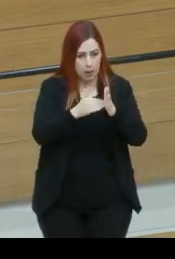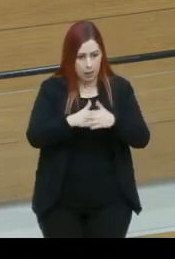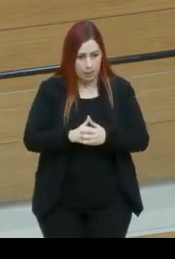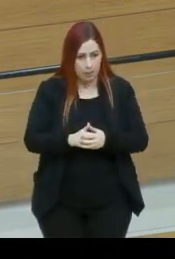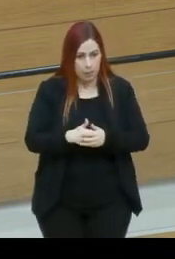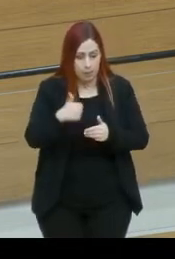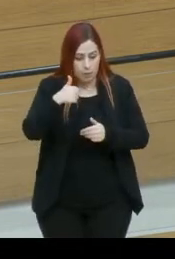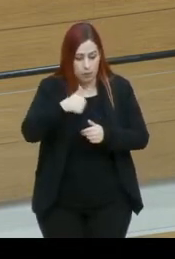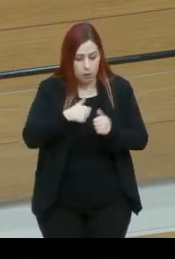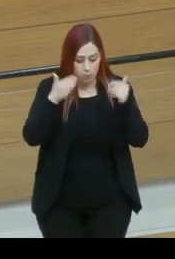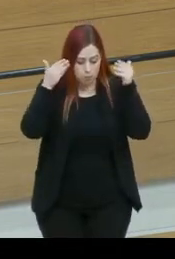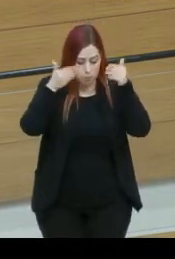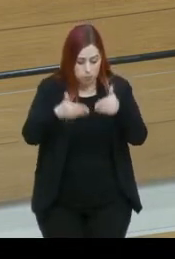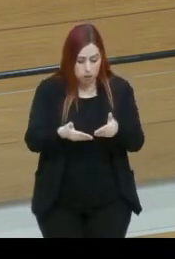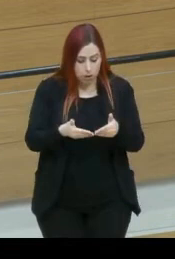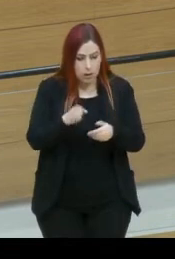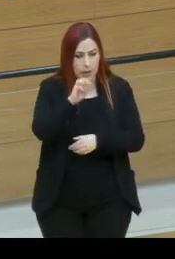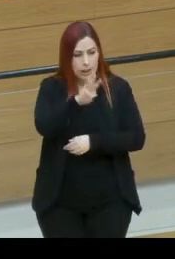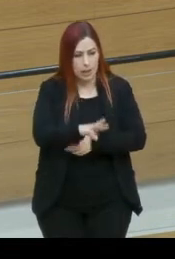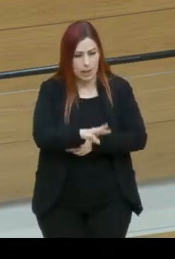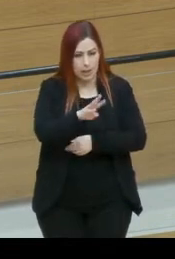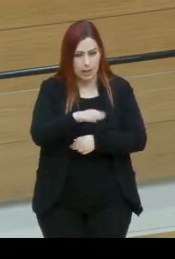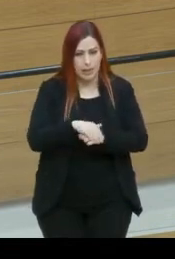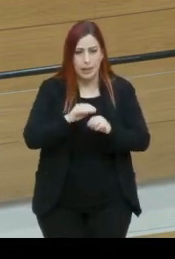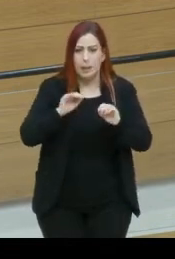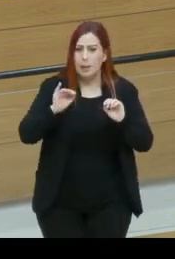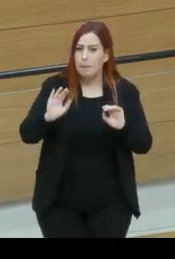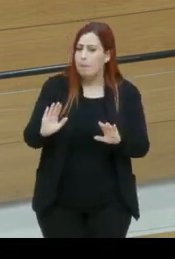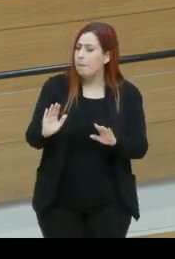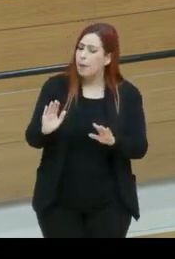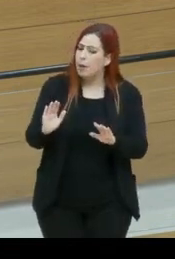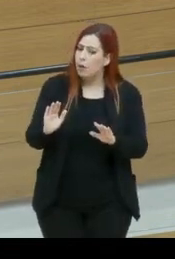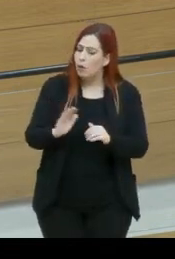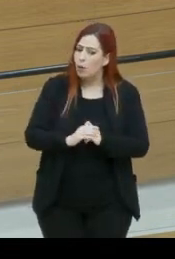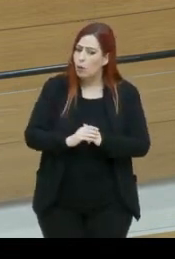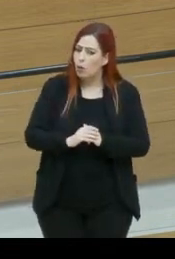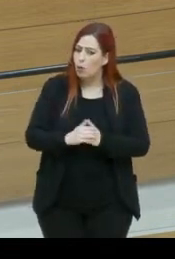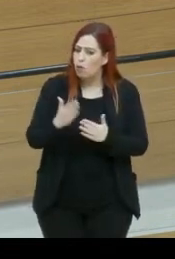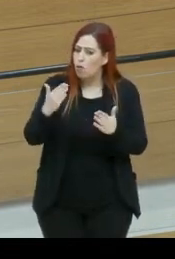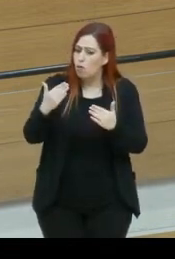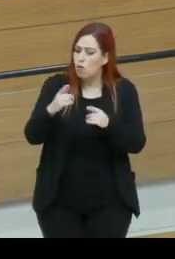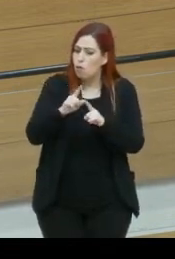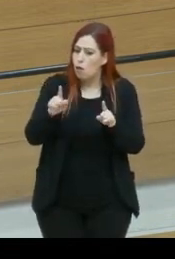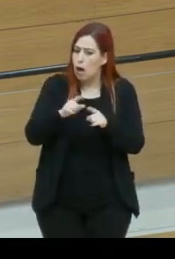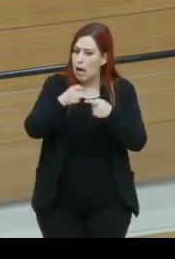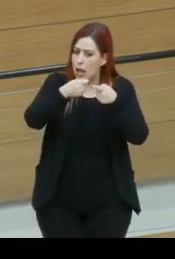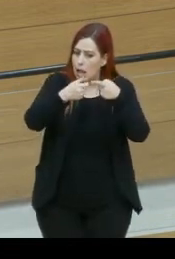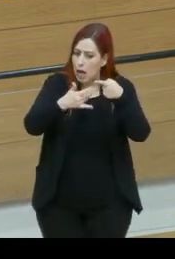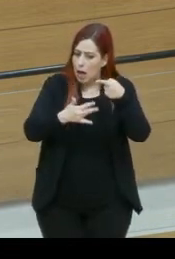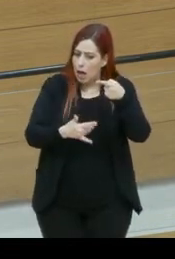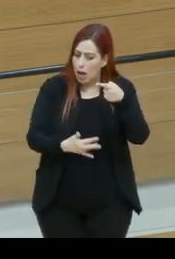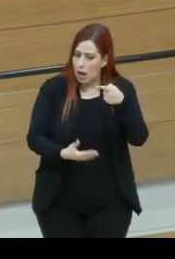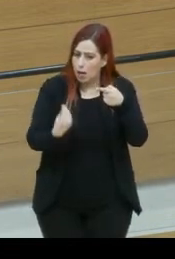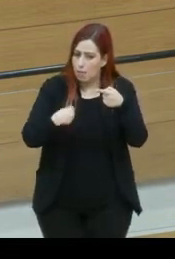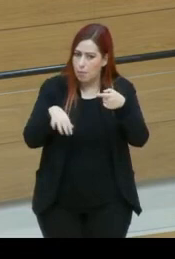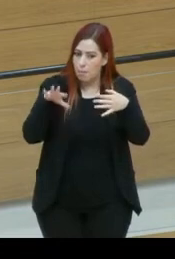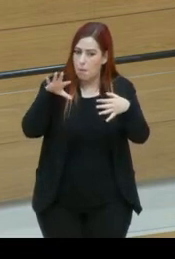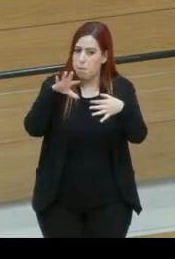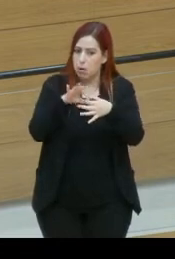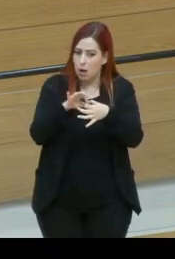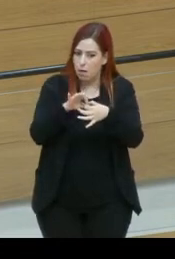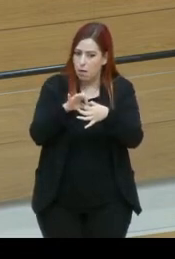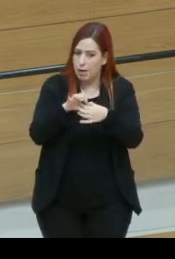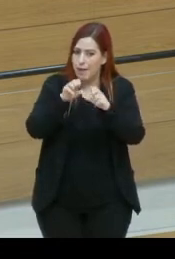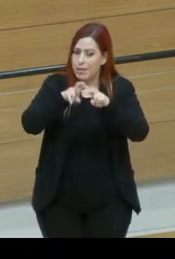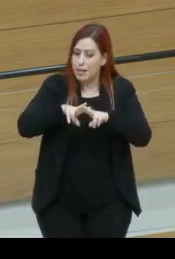me centro en 3. Sí, pero que no hay digamos, un listado de las enfermedades que pueden tener relación con eso, con